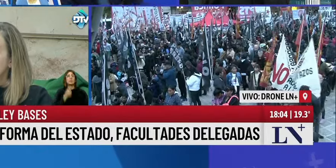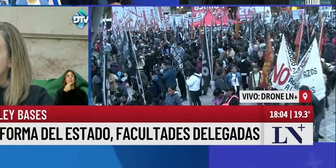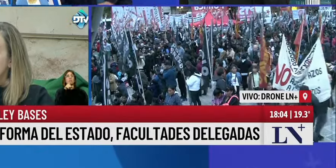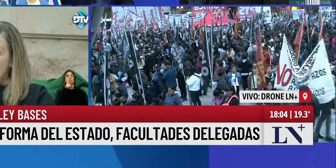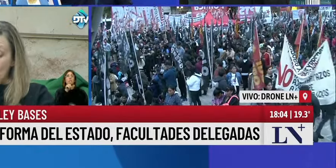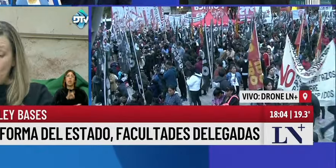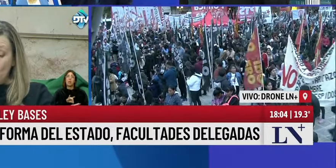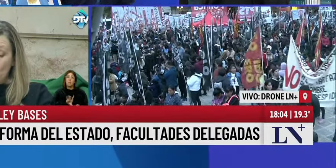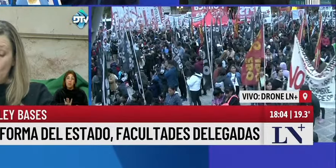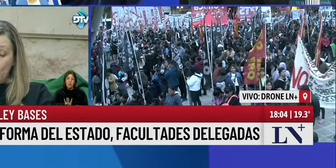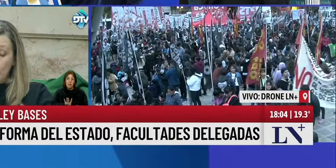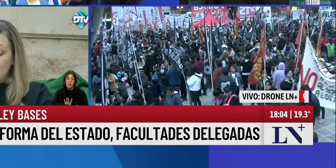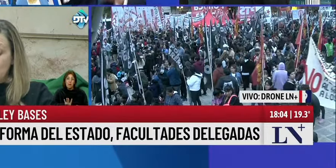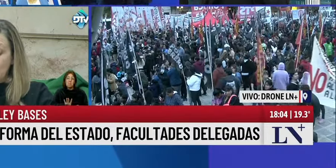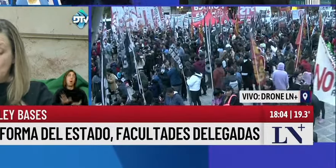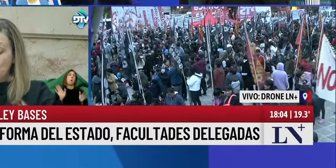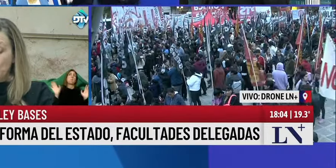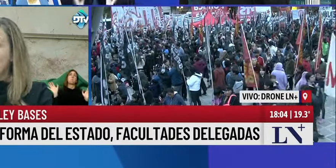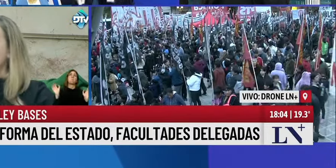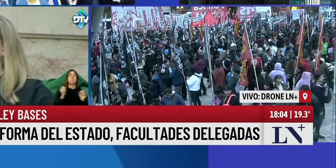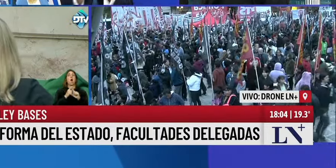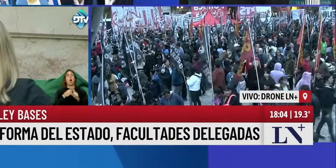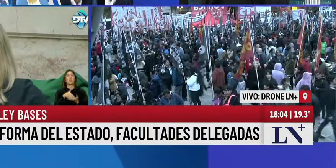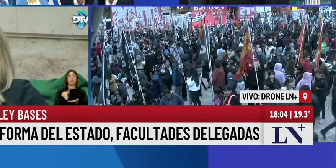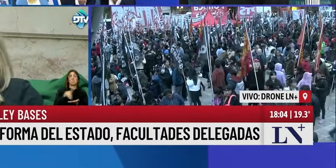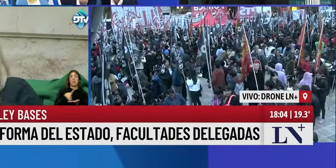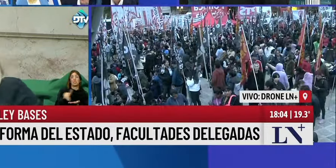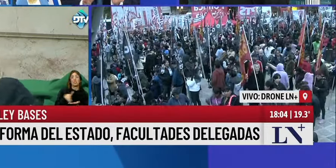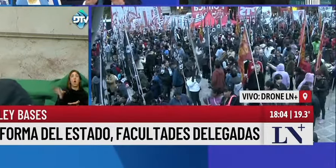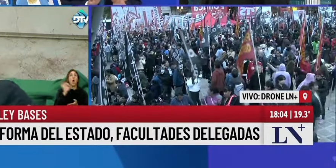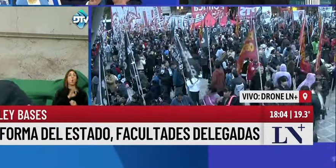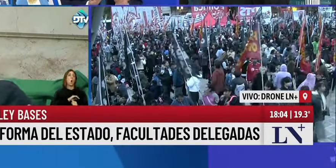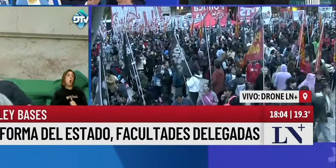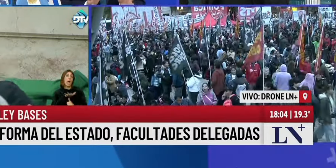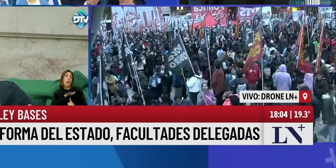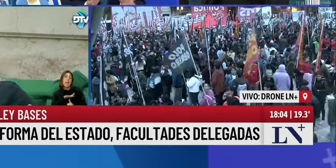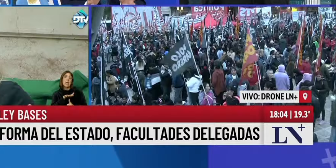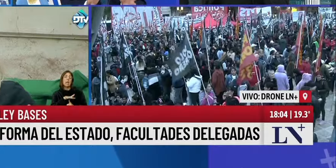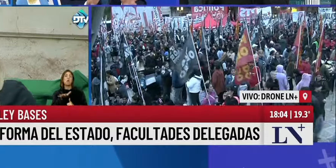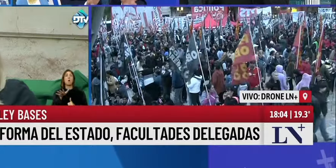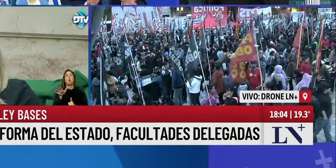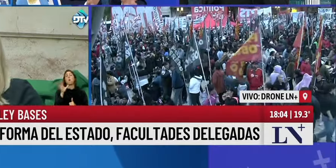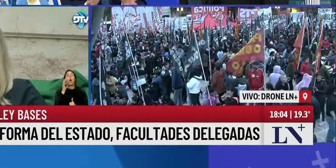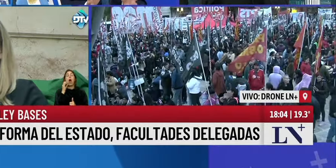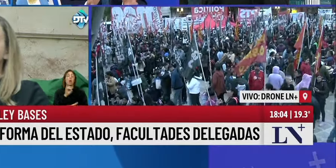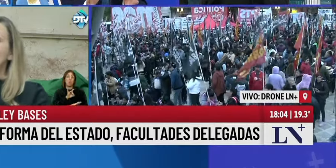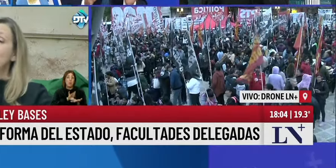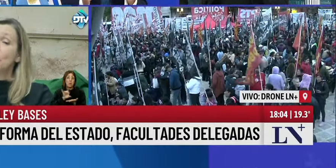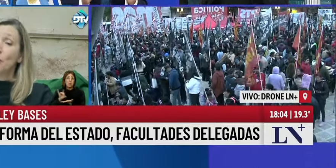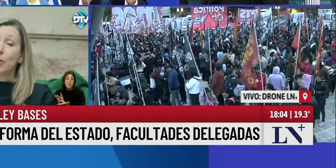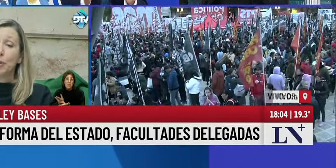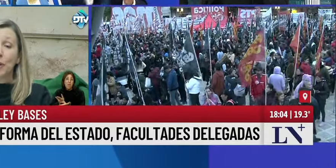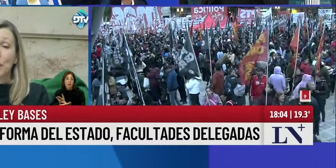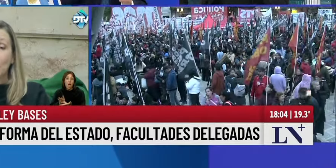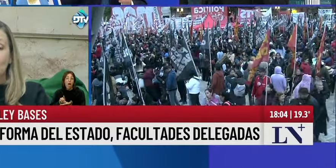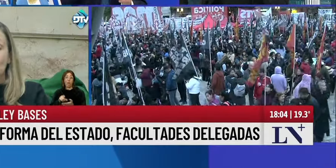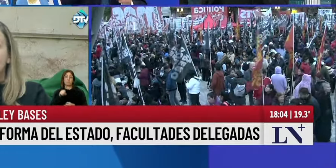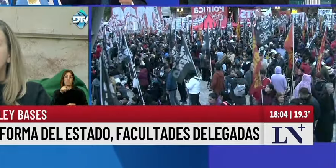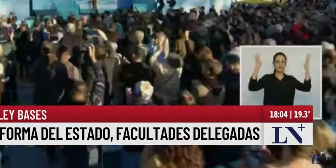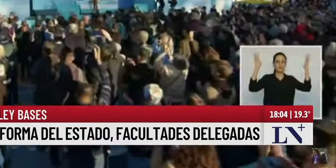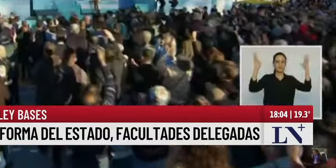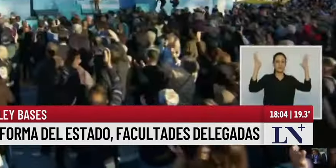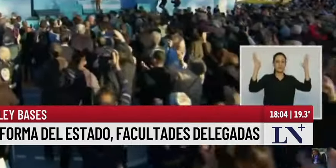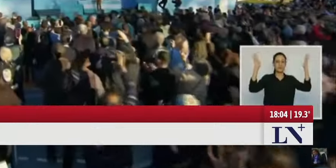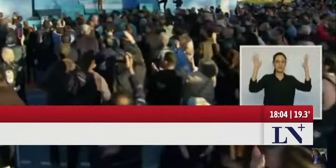tribuna en Quilmes también como para ordenar un poco, sí, un poco la interna, ¿no? Uf, tiene un lío bárbaro, Eduardo, un lío bárbaro. Me parece que